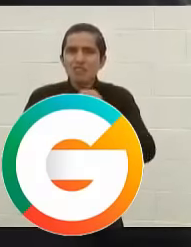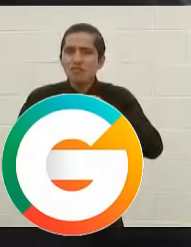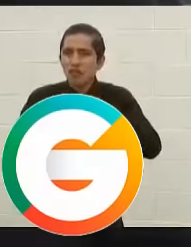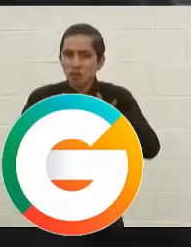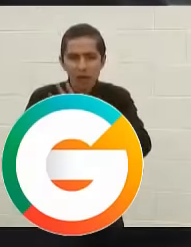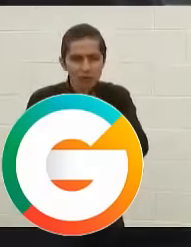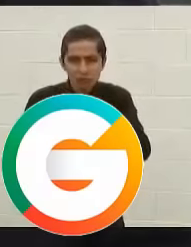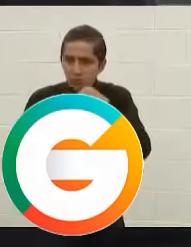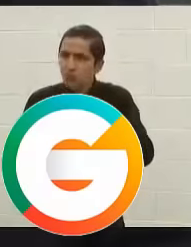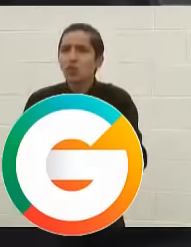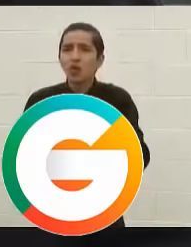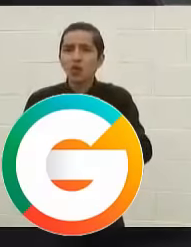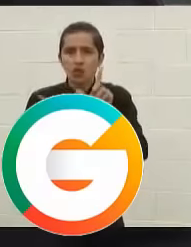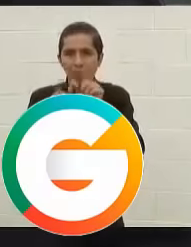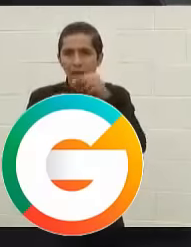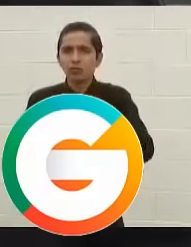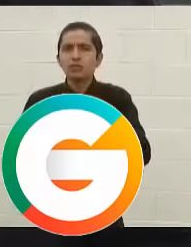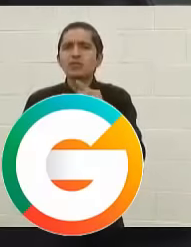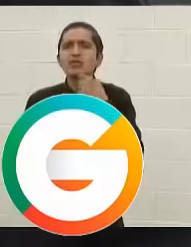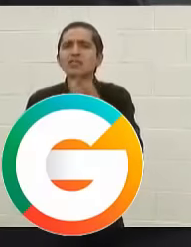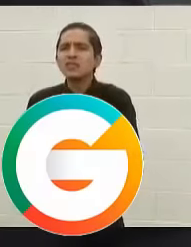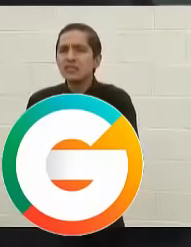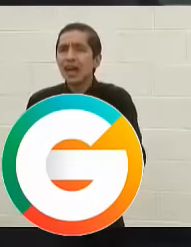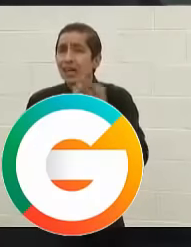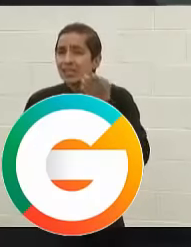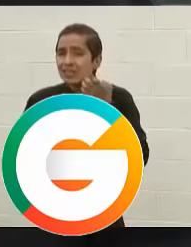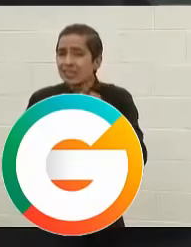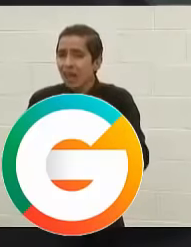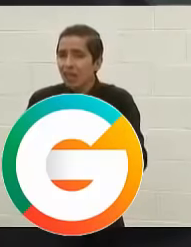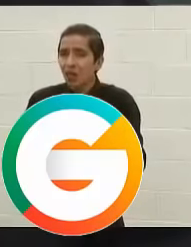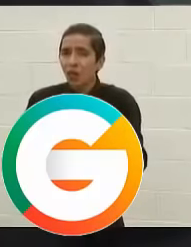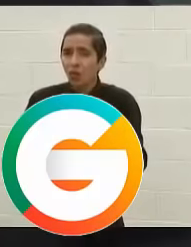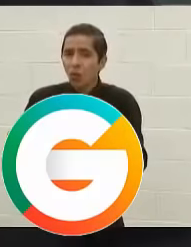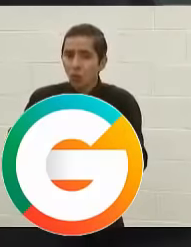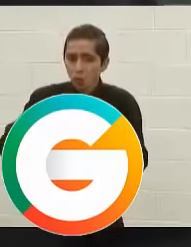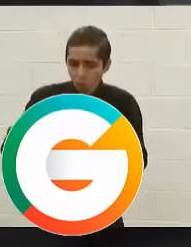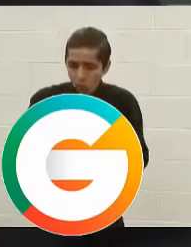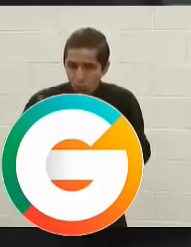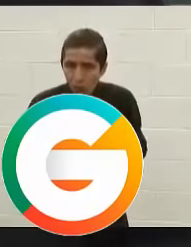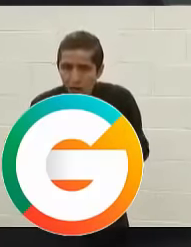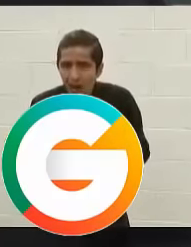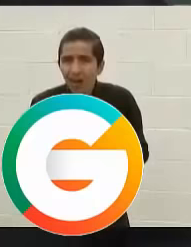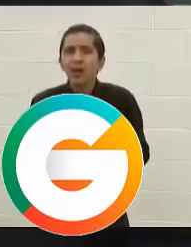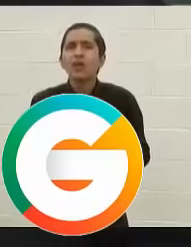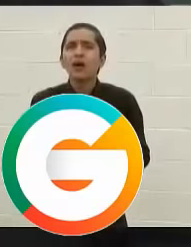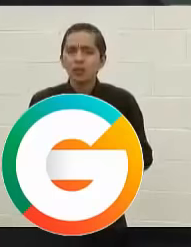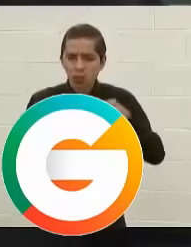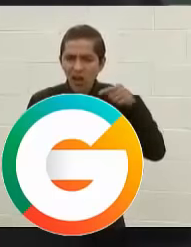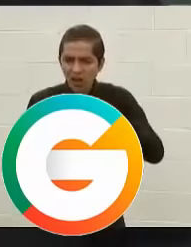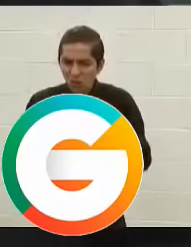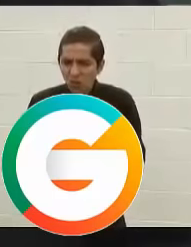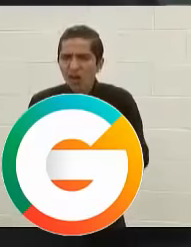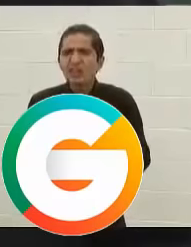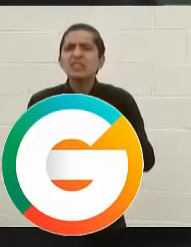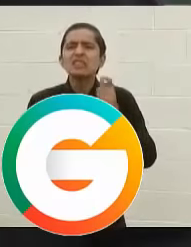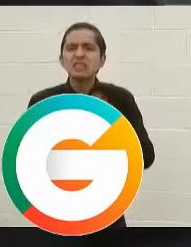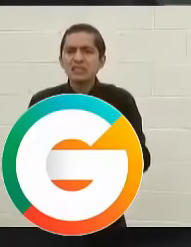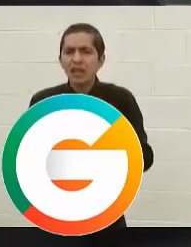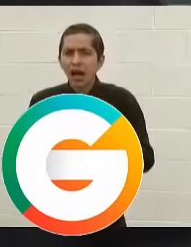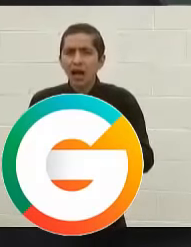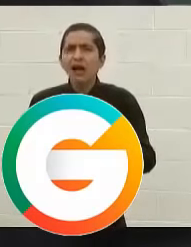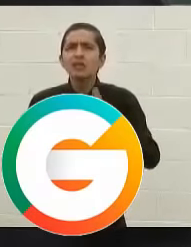información. Adelanto solo que en el caso del estado de Guanajuato se han reforzado de